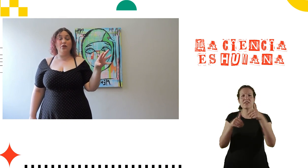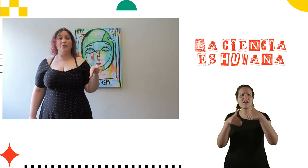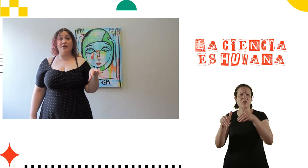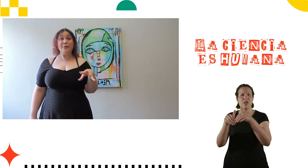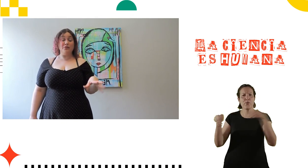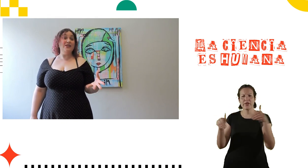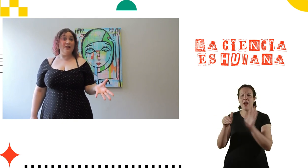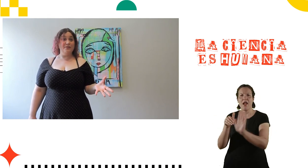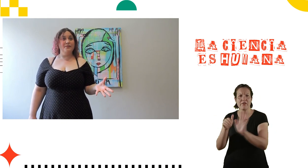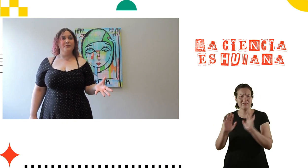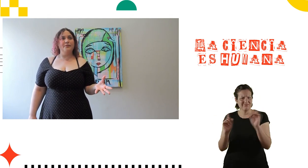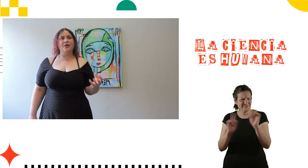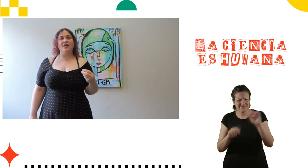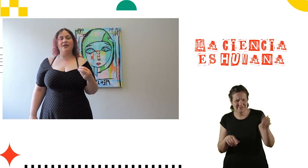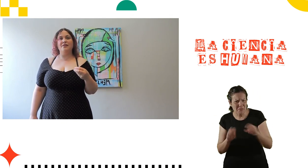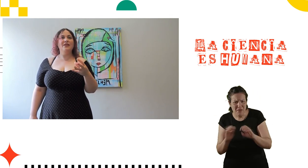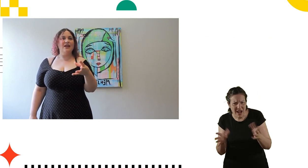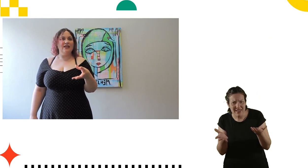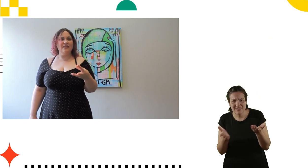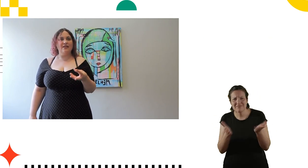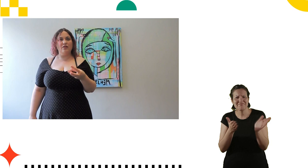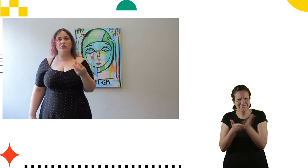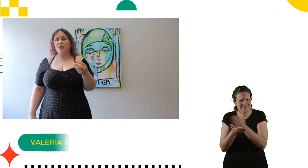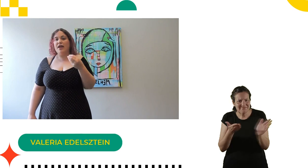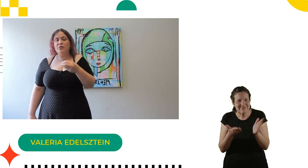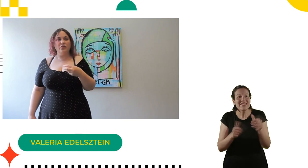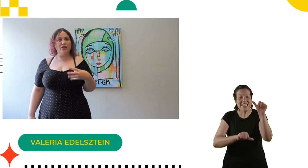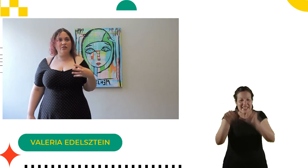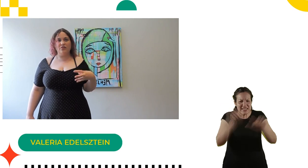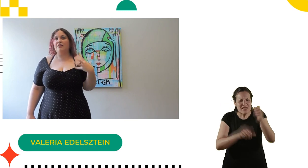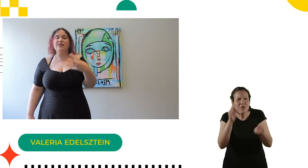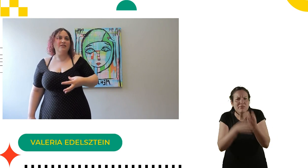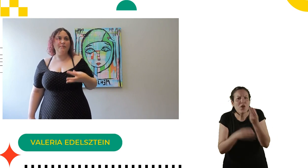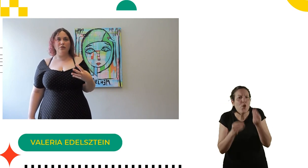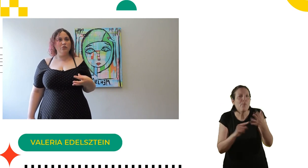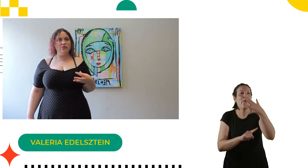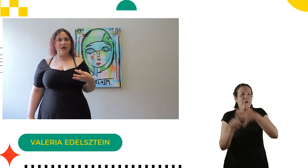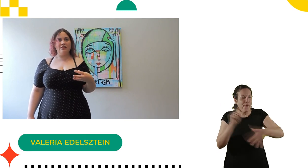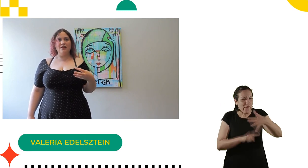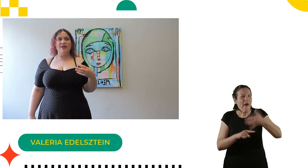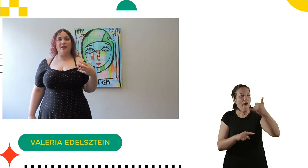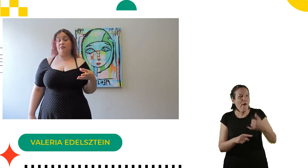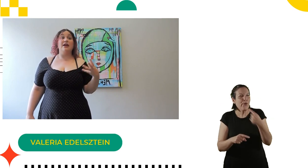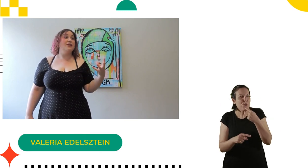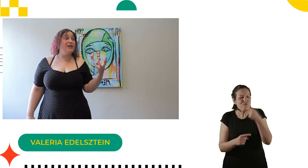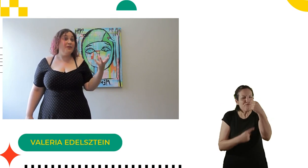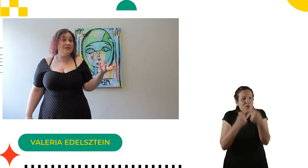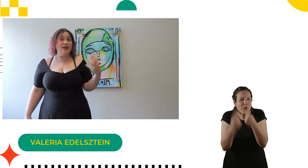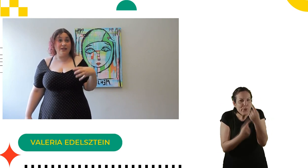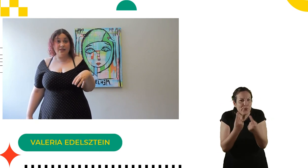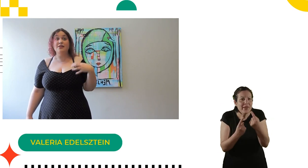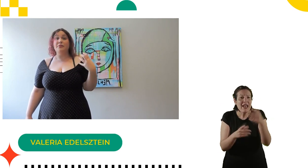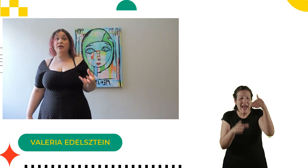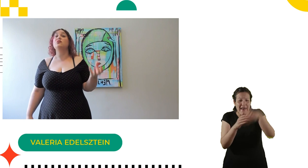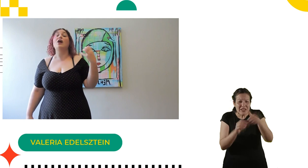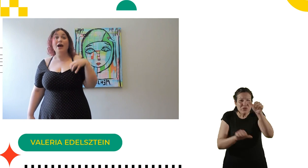objetivo, porque es perjudicial. Porque es evidente que la ciencia está construida en un contexto, se hace ciertas preguntas, que haya más diversidad